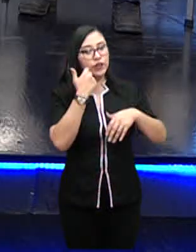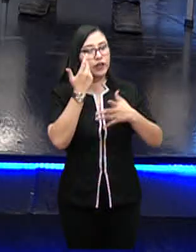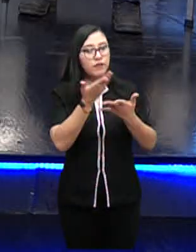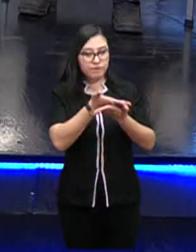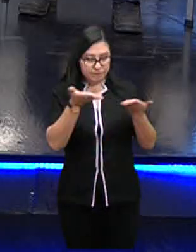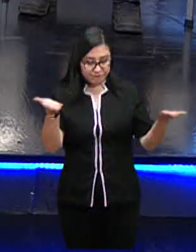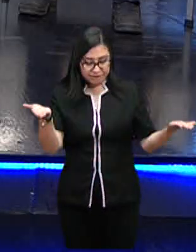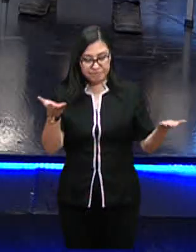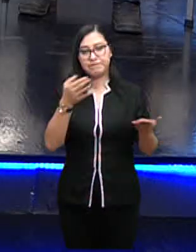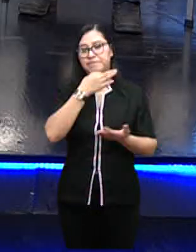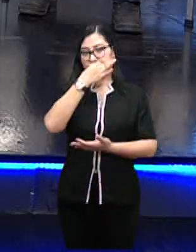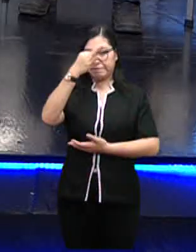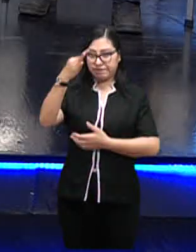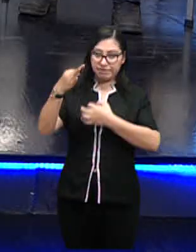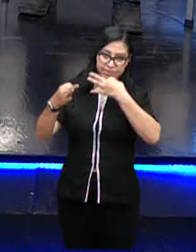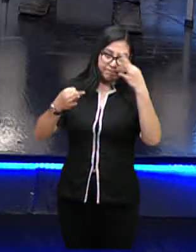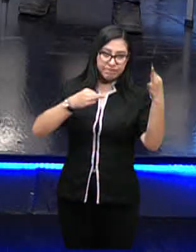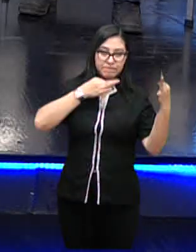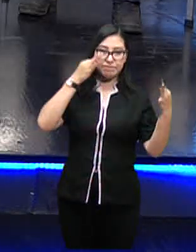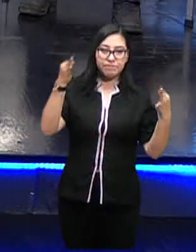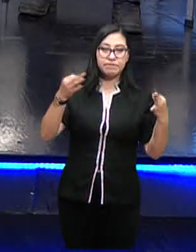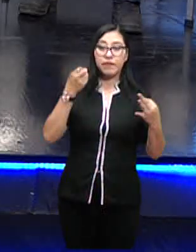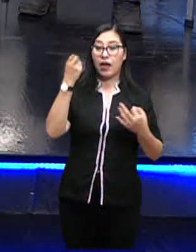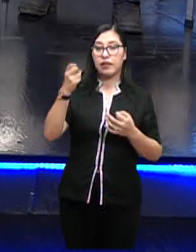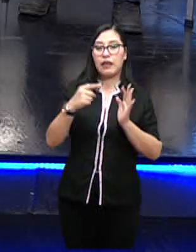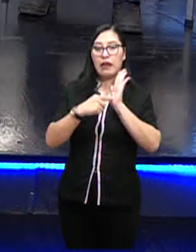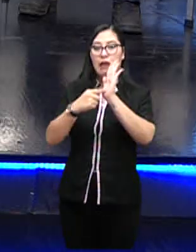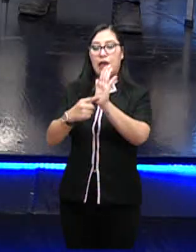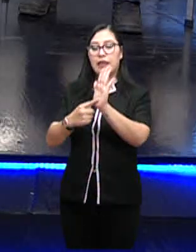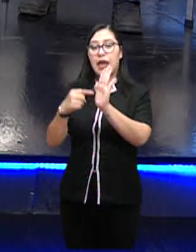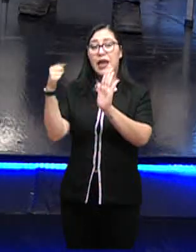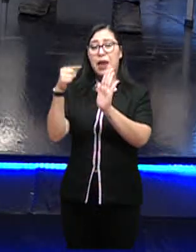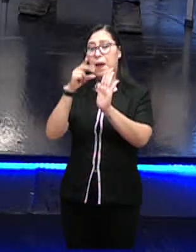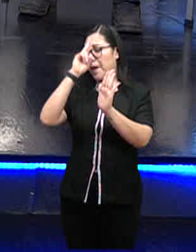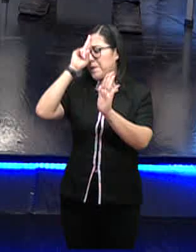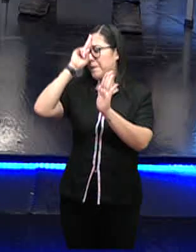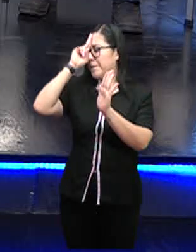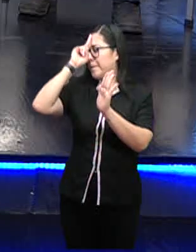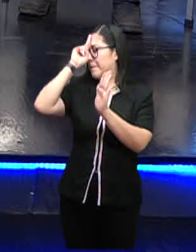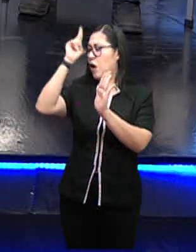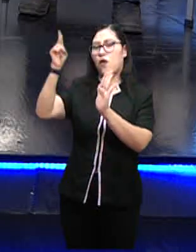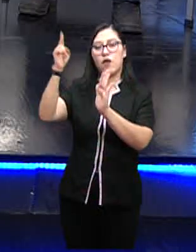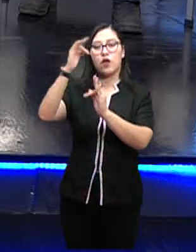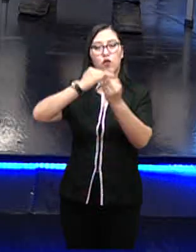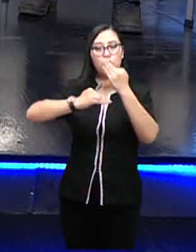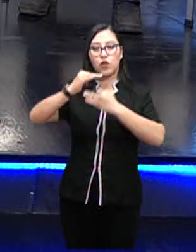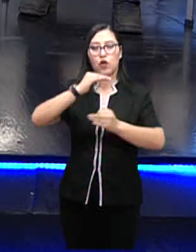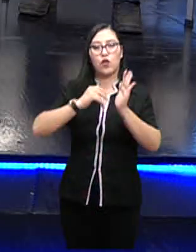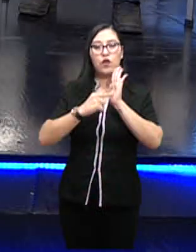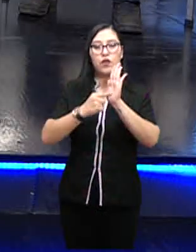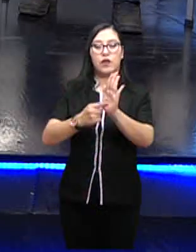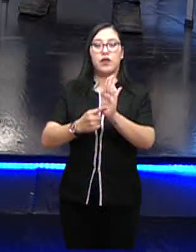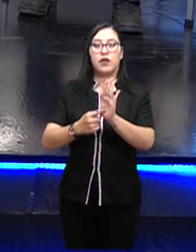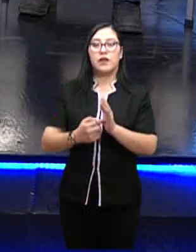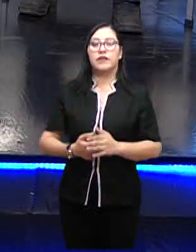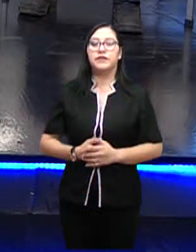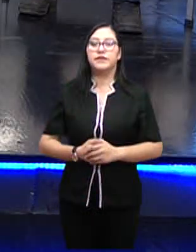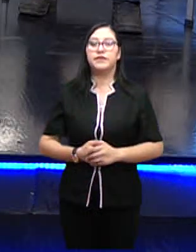la Fundación, que esto es lo más prohibido de todo. La POP, esto,